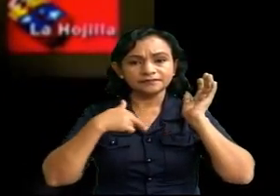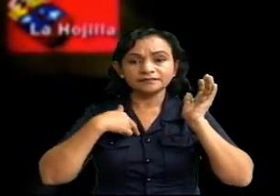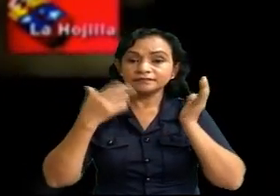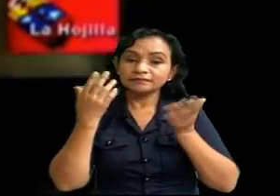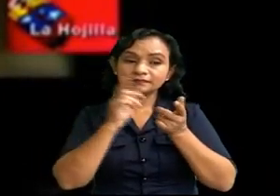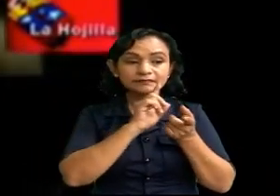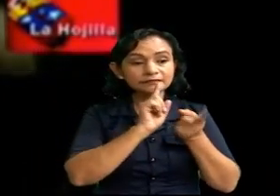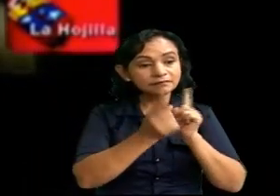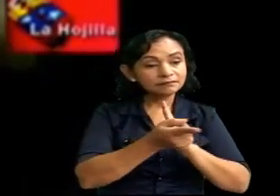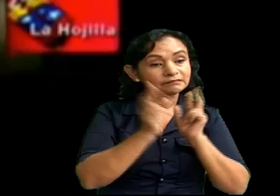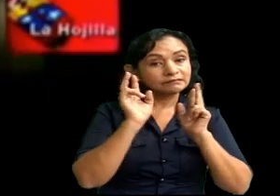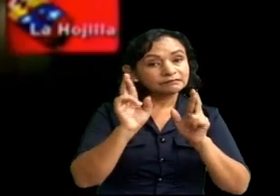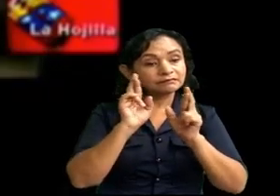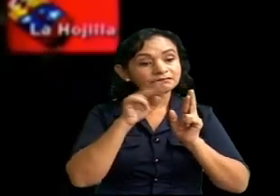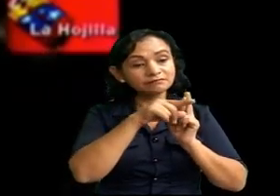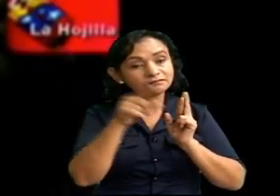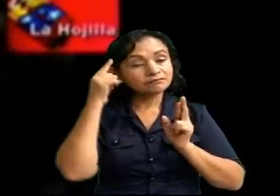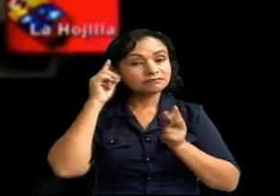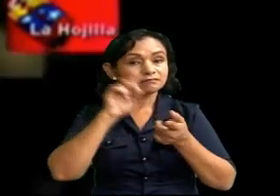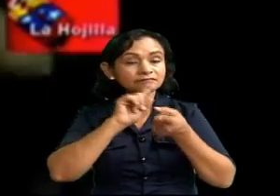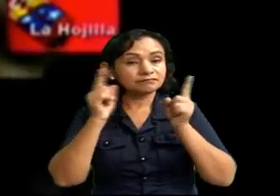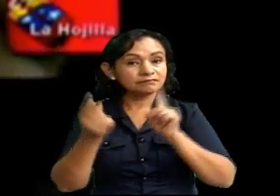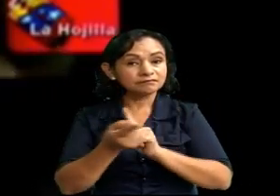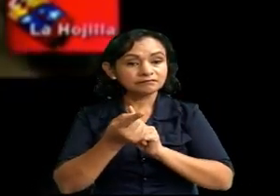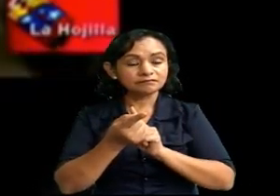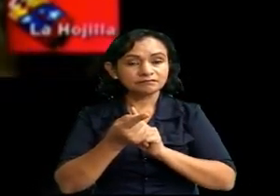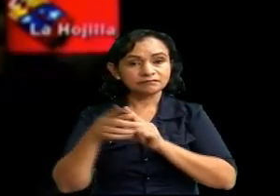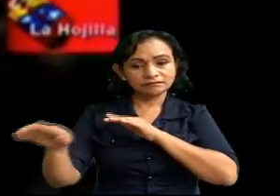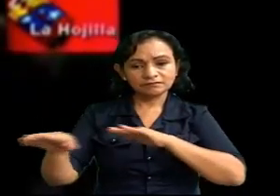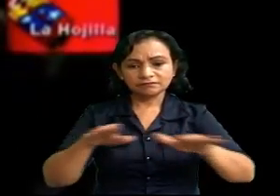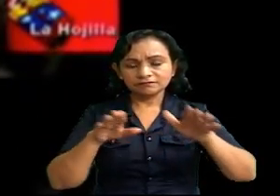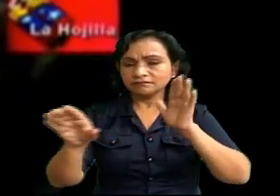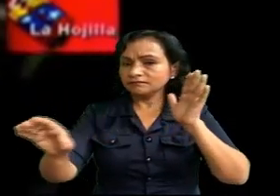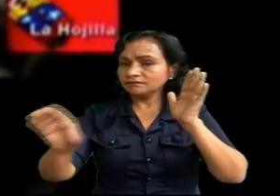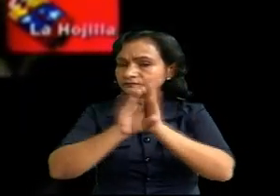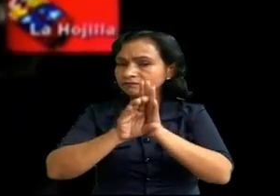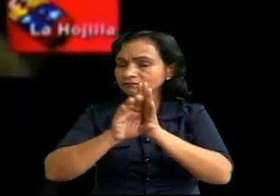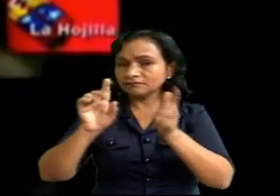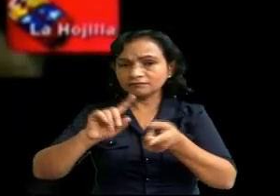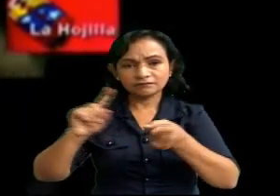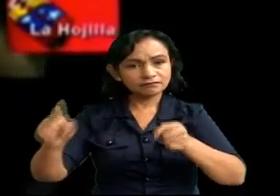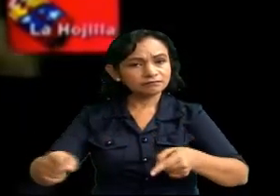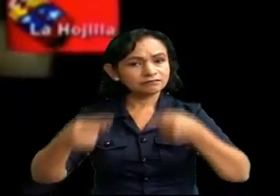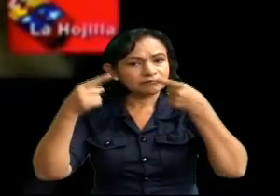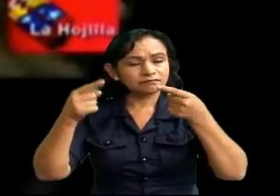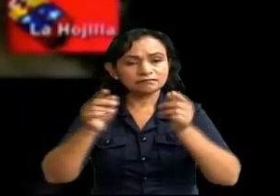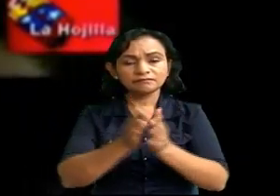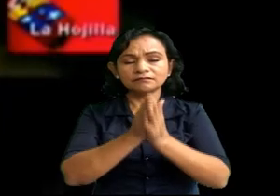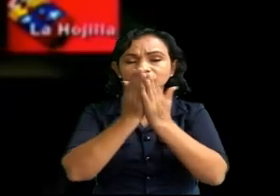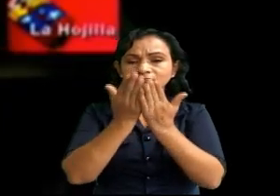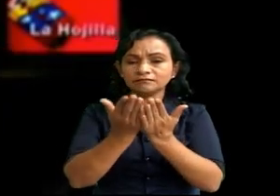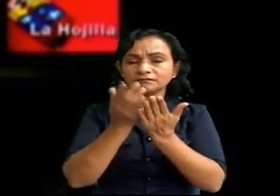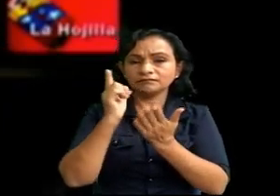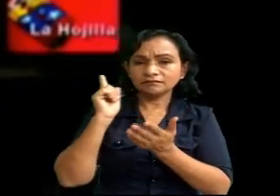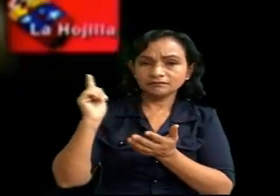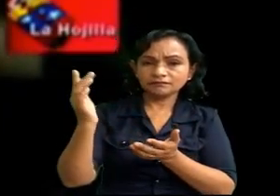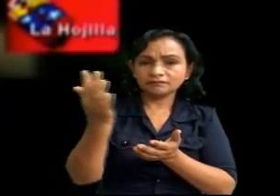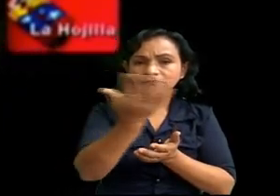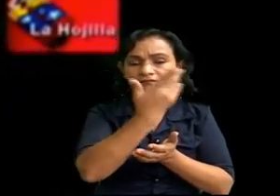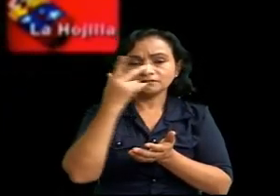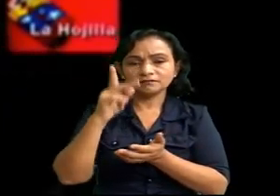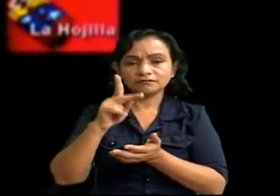ojalá. Pero ustedes no pueden adversar esta constitución. Porque esto es un libro para todos, es como el Popol